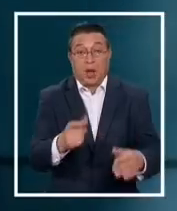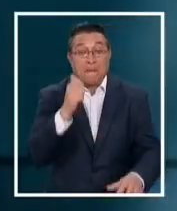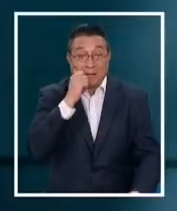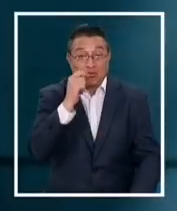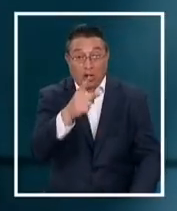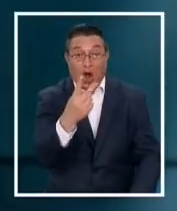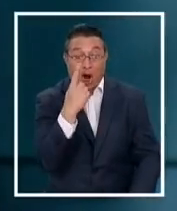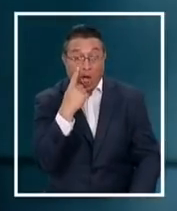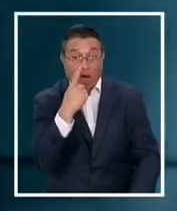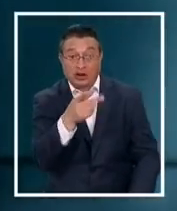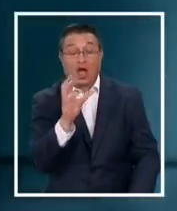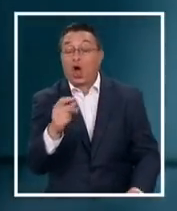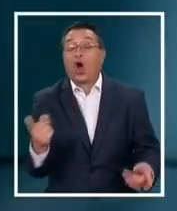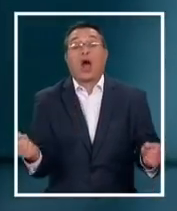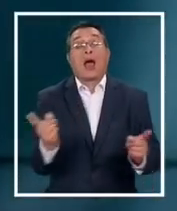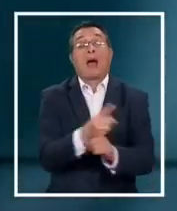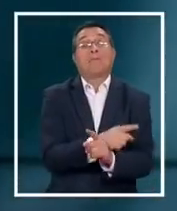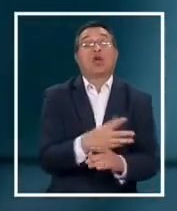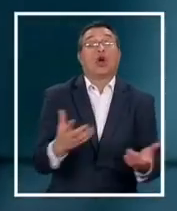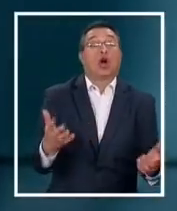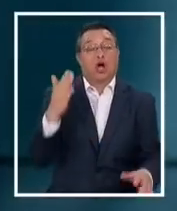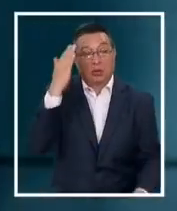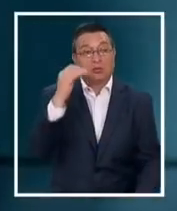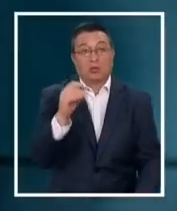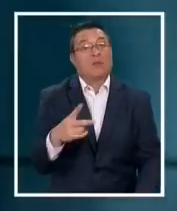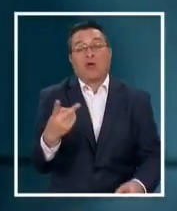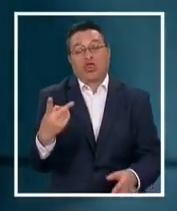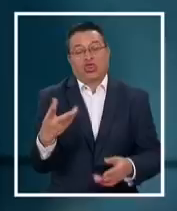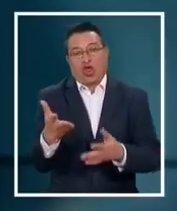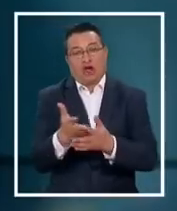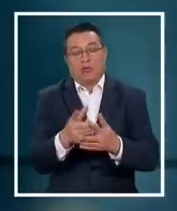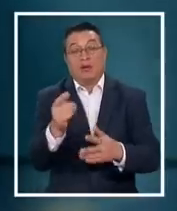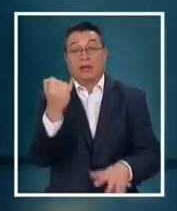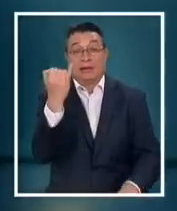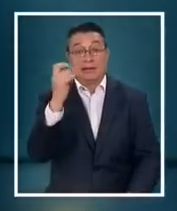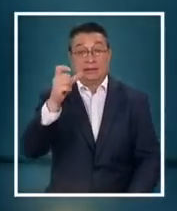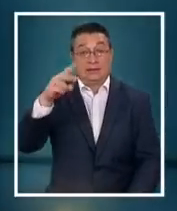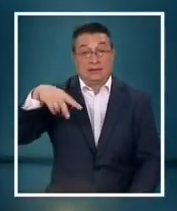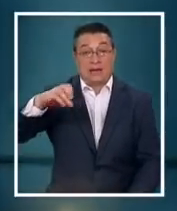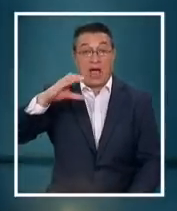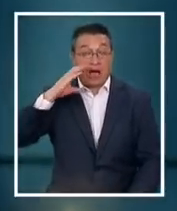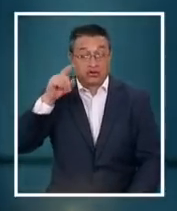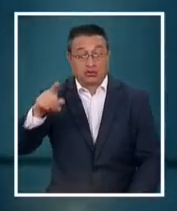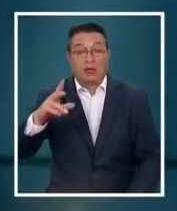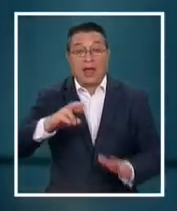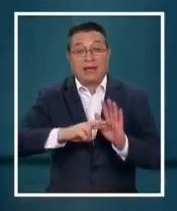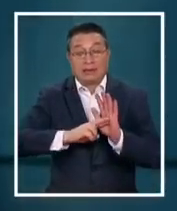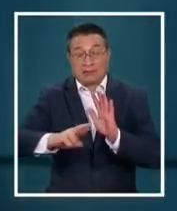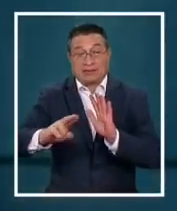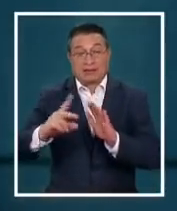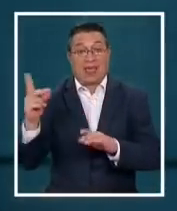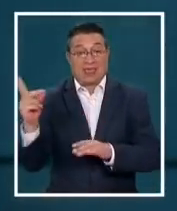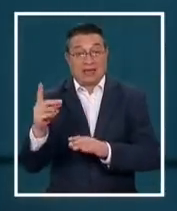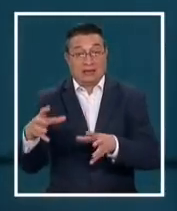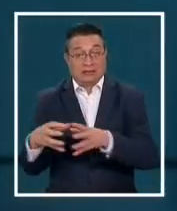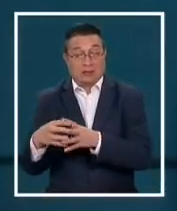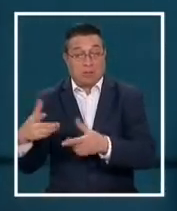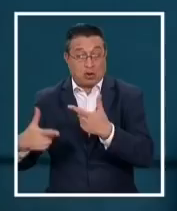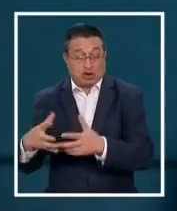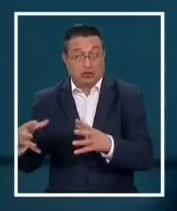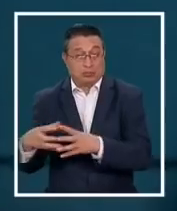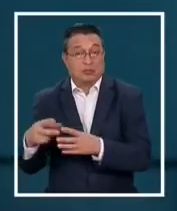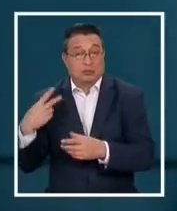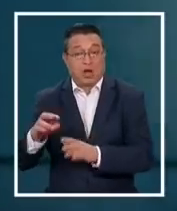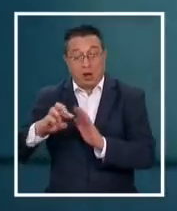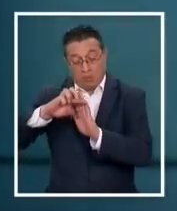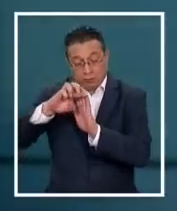al candidato o cambió de vereda? Yo creo que tiene de ambas, porque Ignacio hoy día representa un sector de la derecha y representa un partido político y tiene